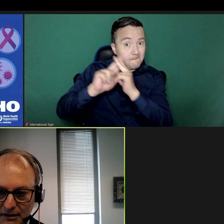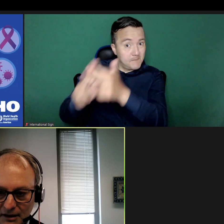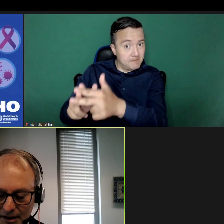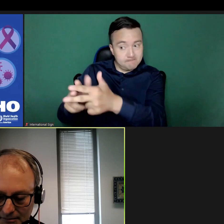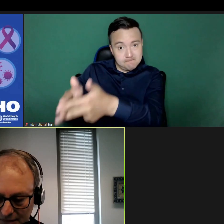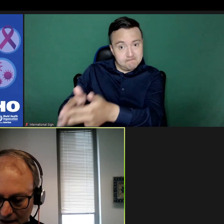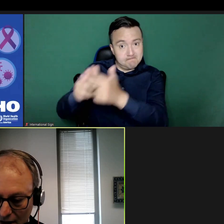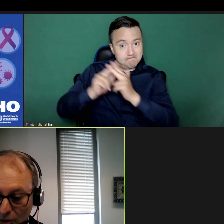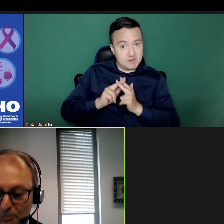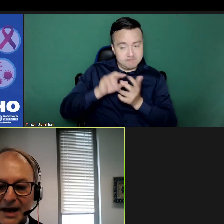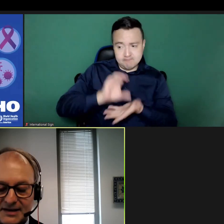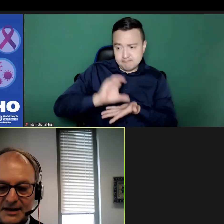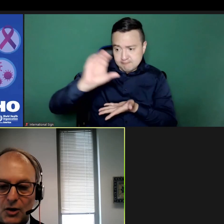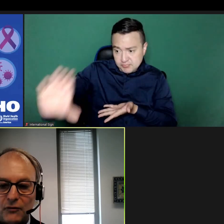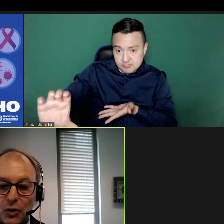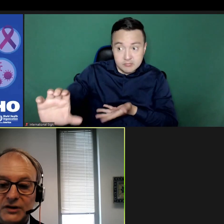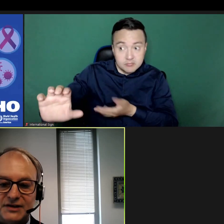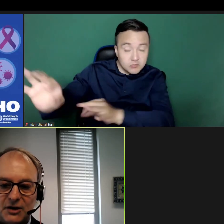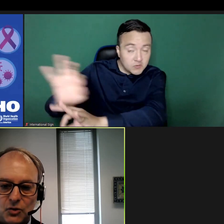procesos que